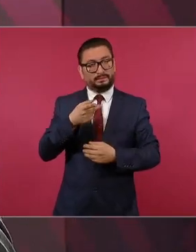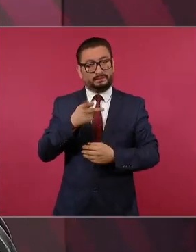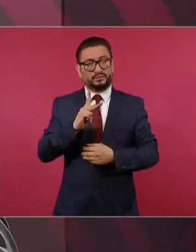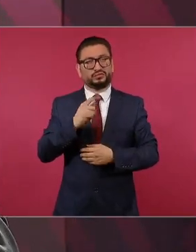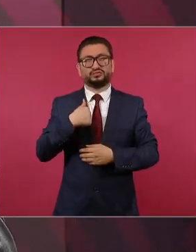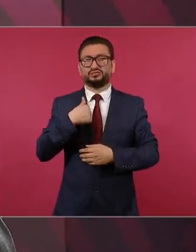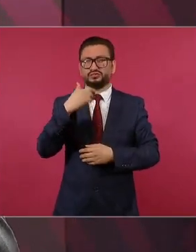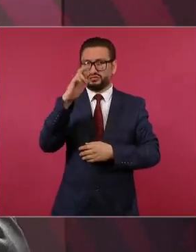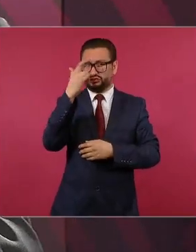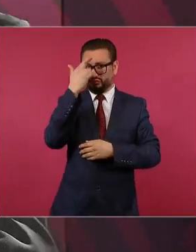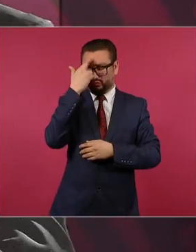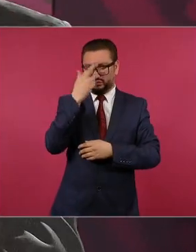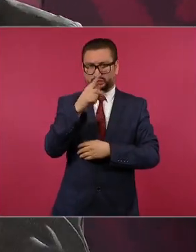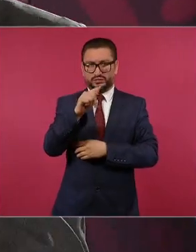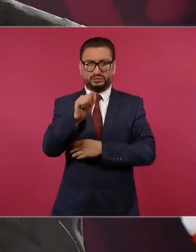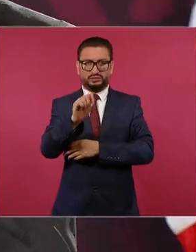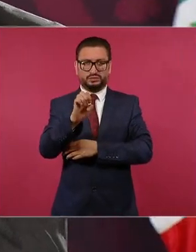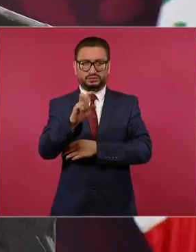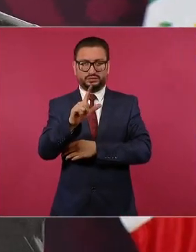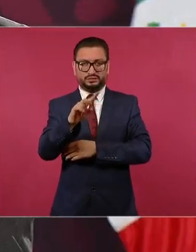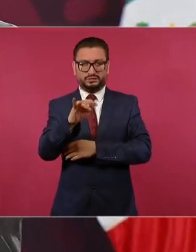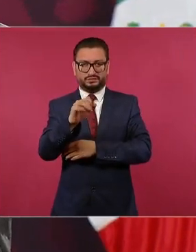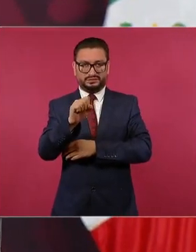Recuerdo a Televisa